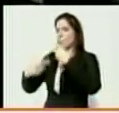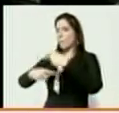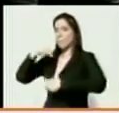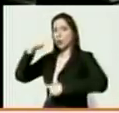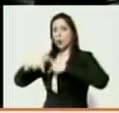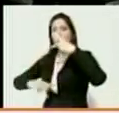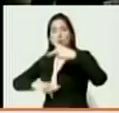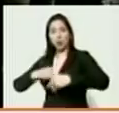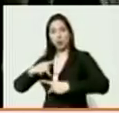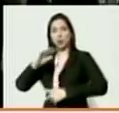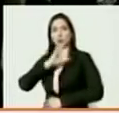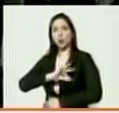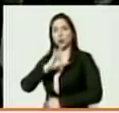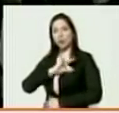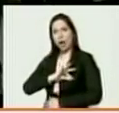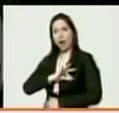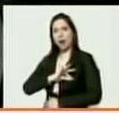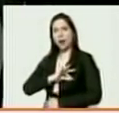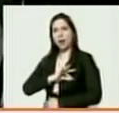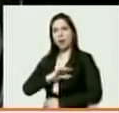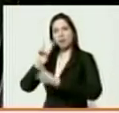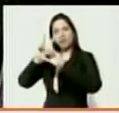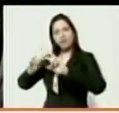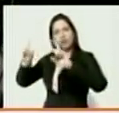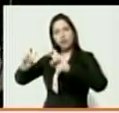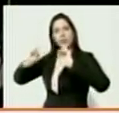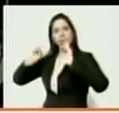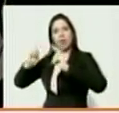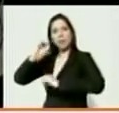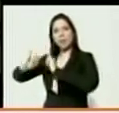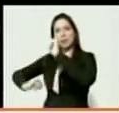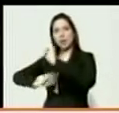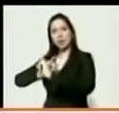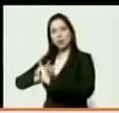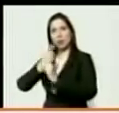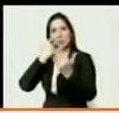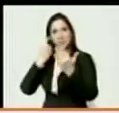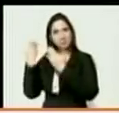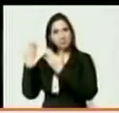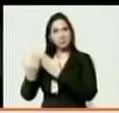planes sociales, pero además análisis en el ámbito internacional.